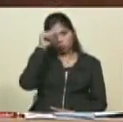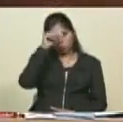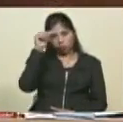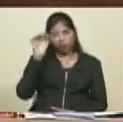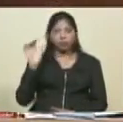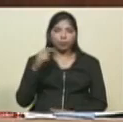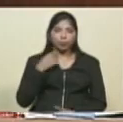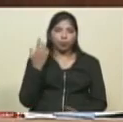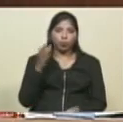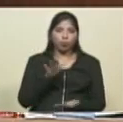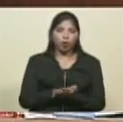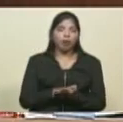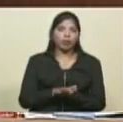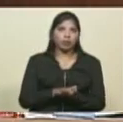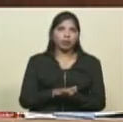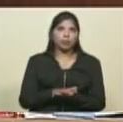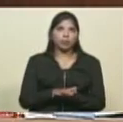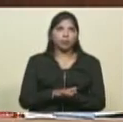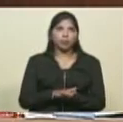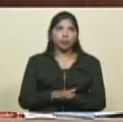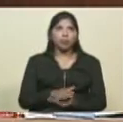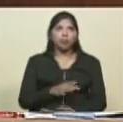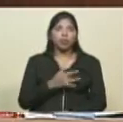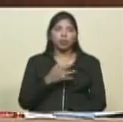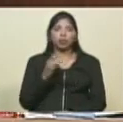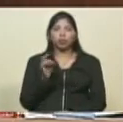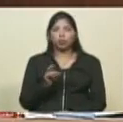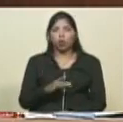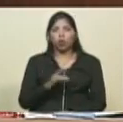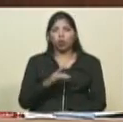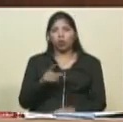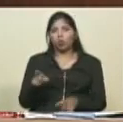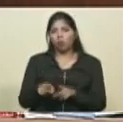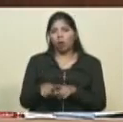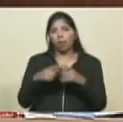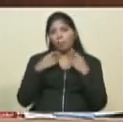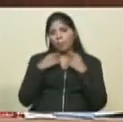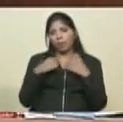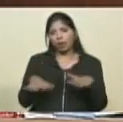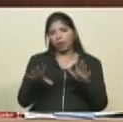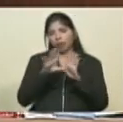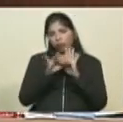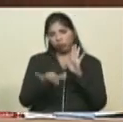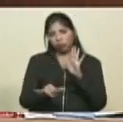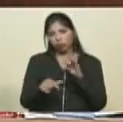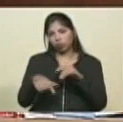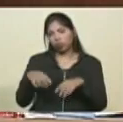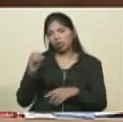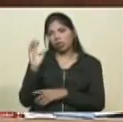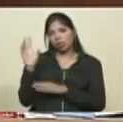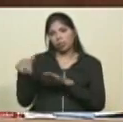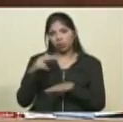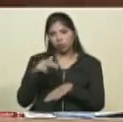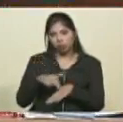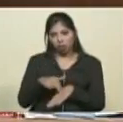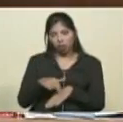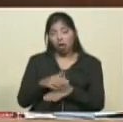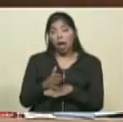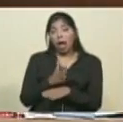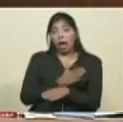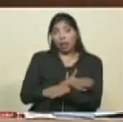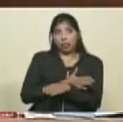pérdida para nuestra Asamblea Constituyente. Yo, antes de aprobar el acuerdo, quiero